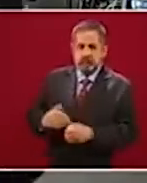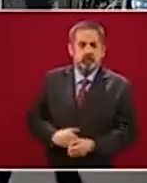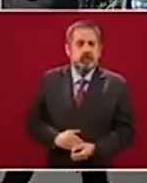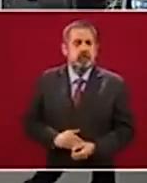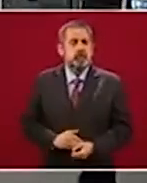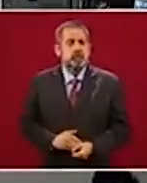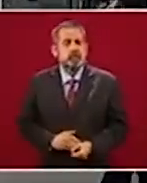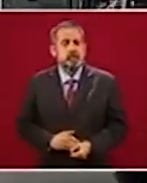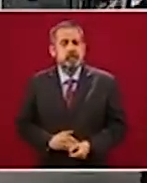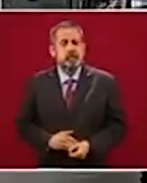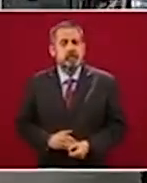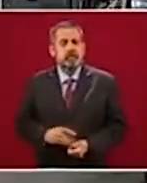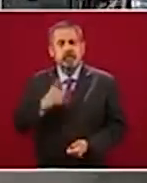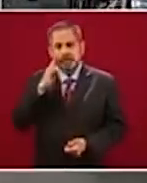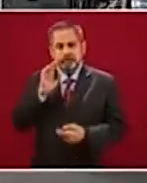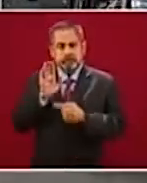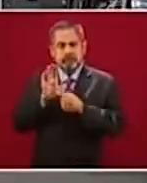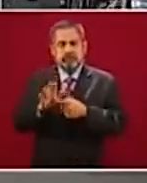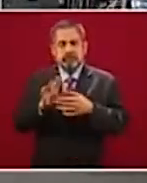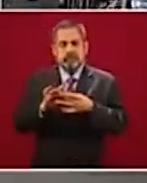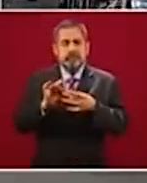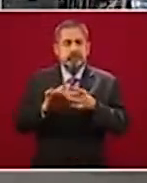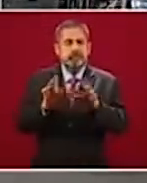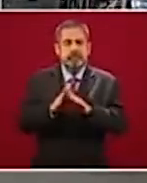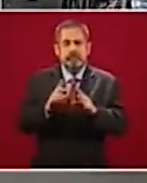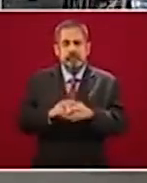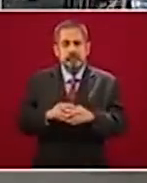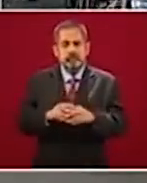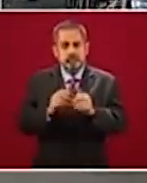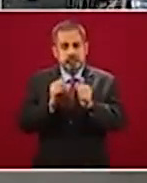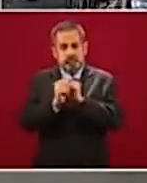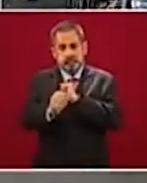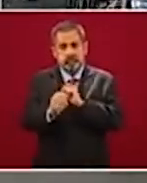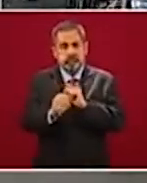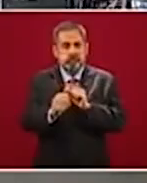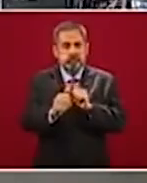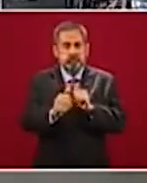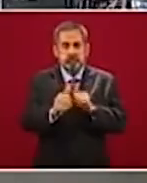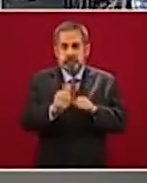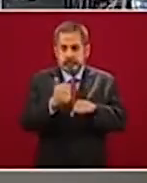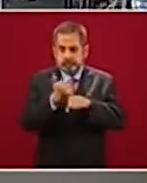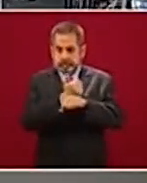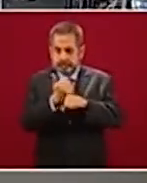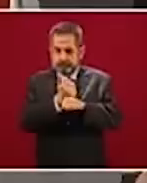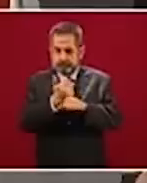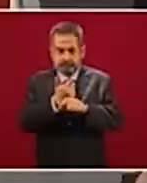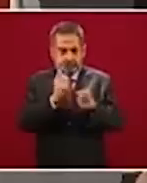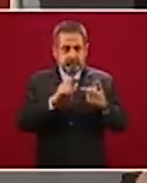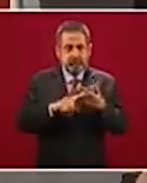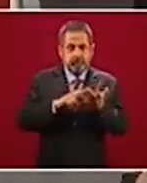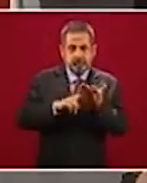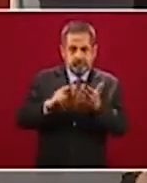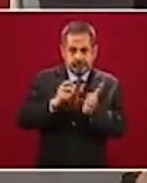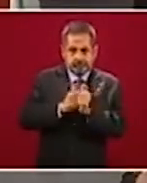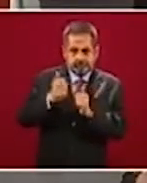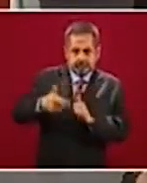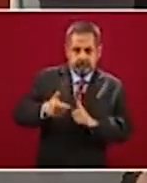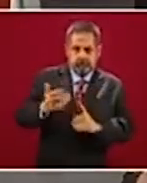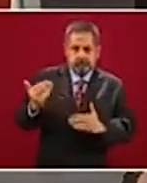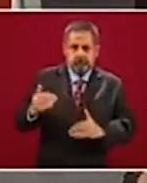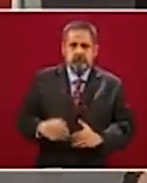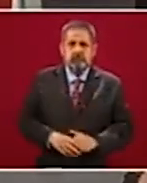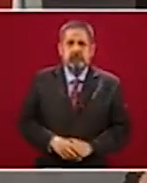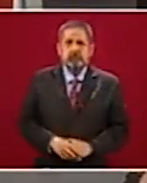Solamente aquí como marco de referencia lo que es la vialidad general, con amarillo las libres principales y las verdes de cuota. La siguiente, por